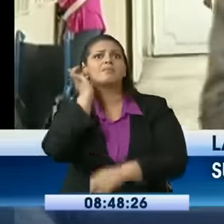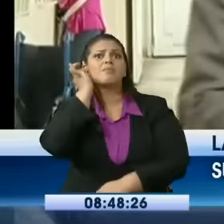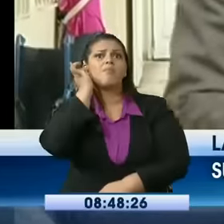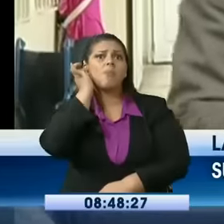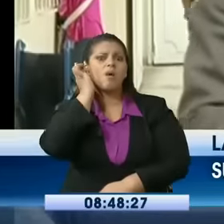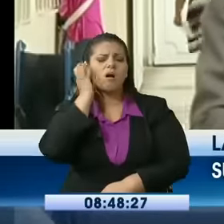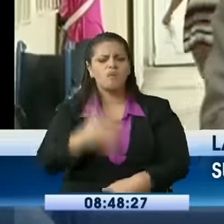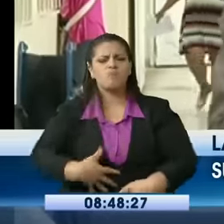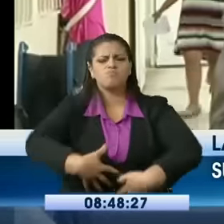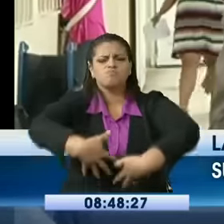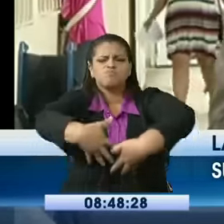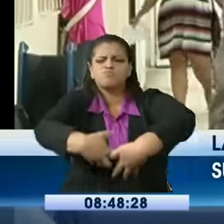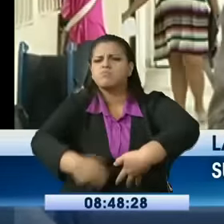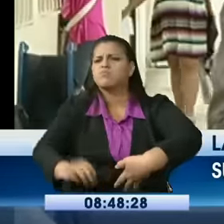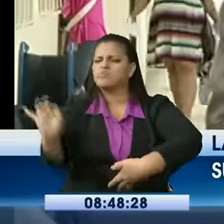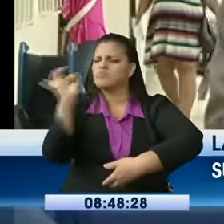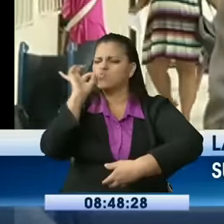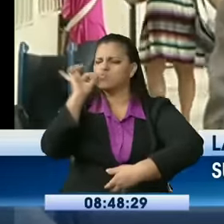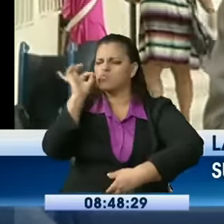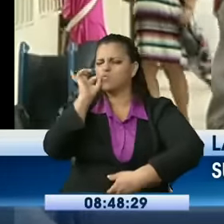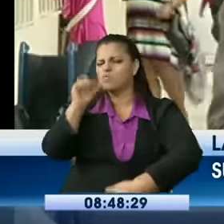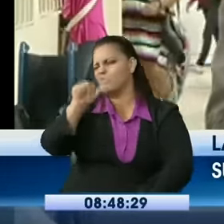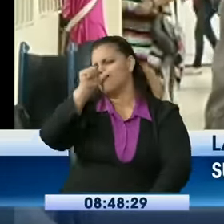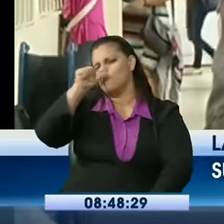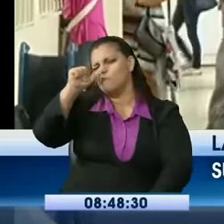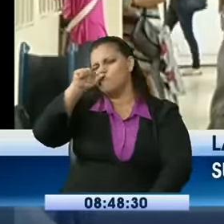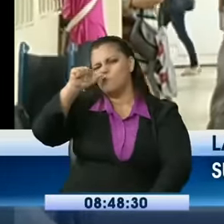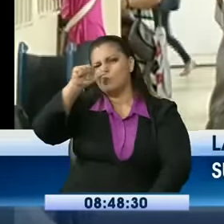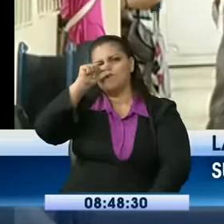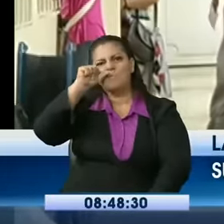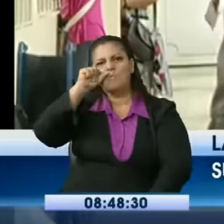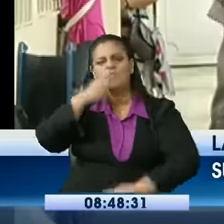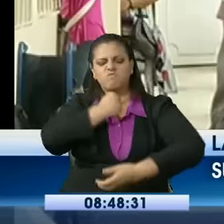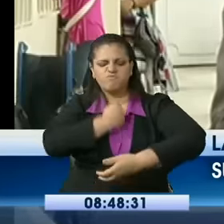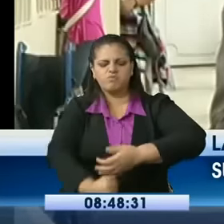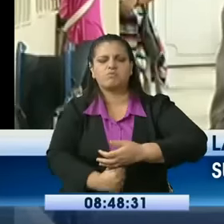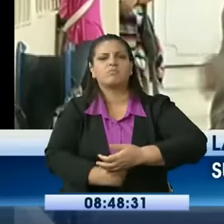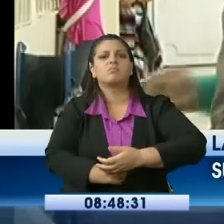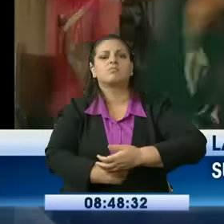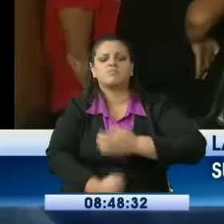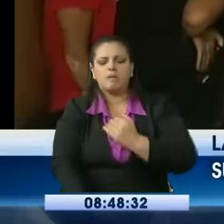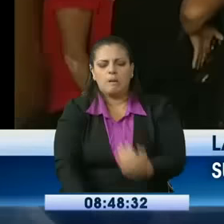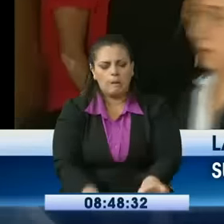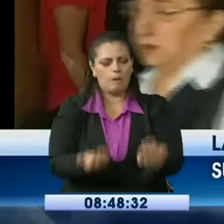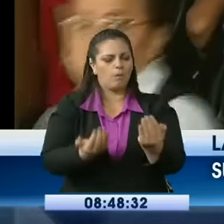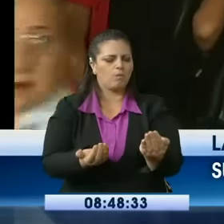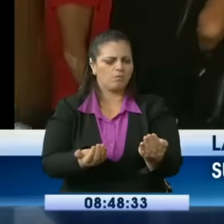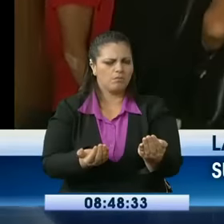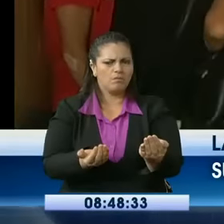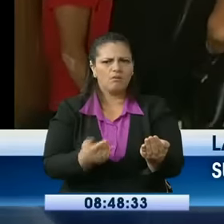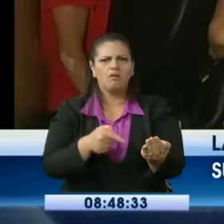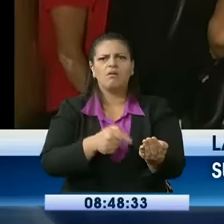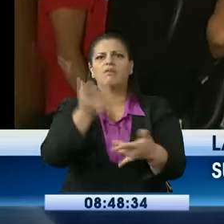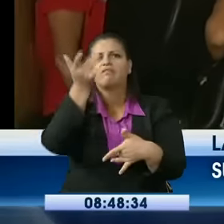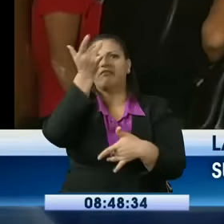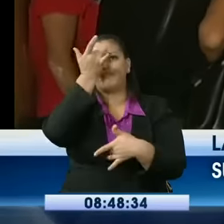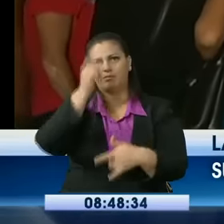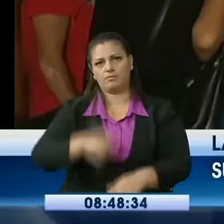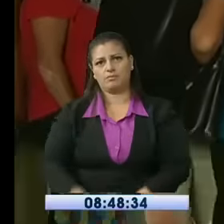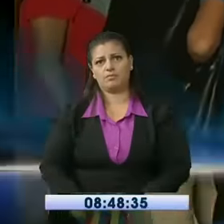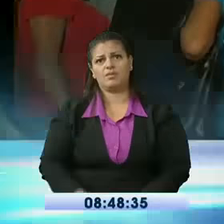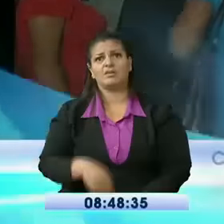paralela, se ha iniciado el trámite para su tratamiento psicológico en la unidad de conductas adictivas. Entonces el proceso primero de